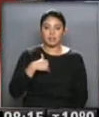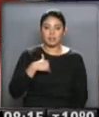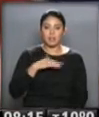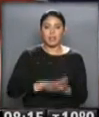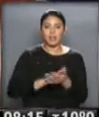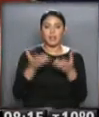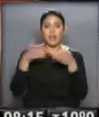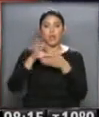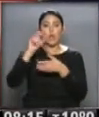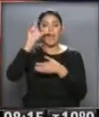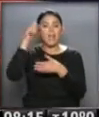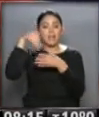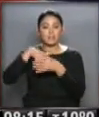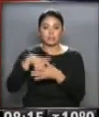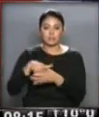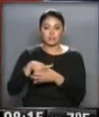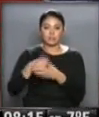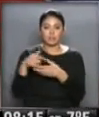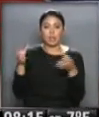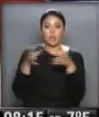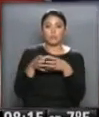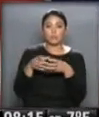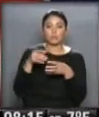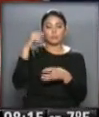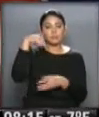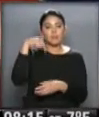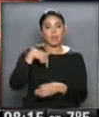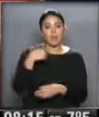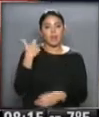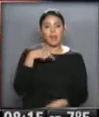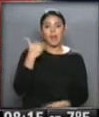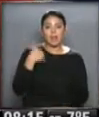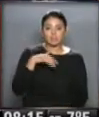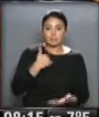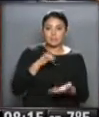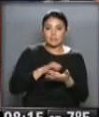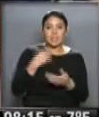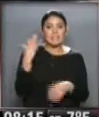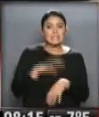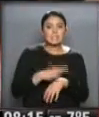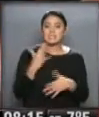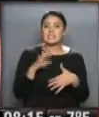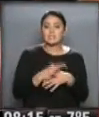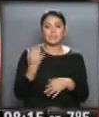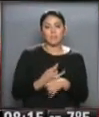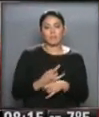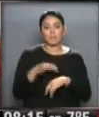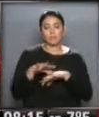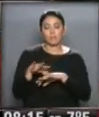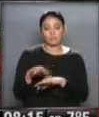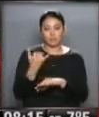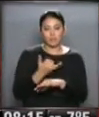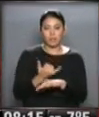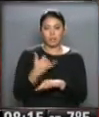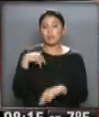la Organización de Estados Americanos, un organismo con el cual el país siempre ha tenido mucho compromiso y que, bueno, en